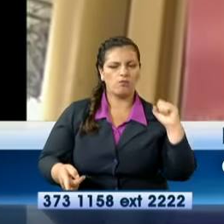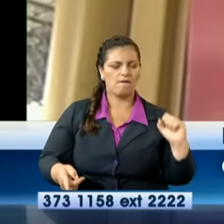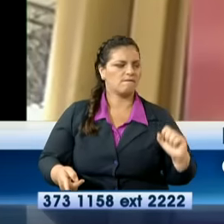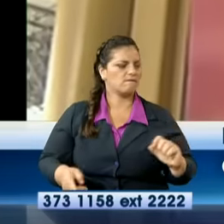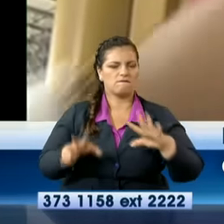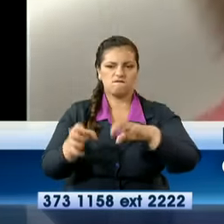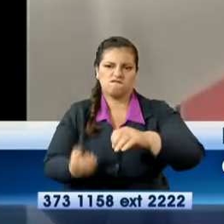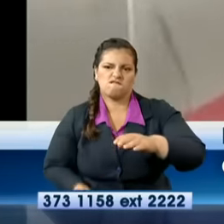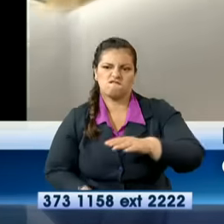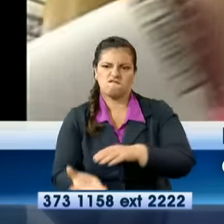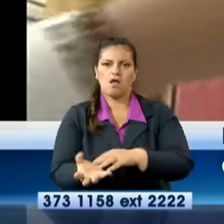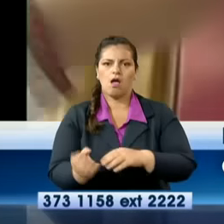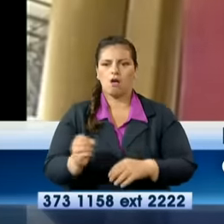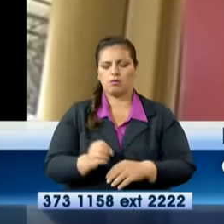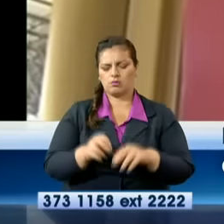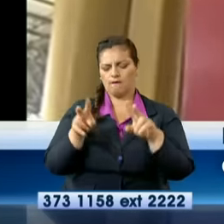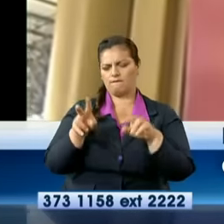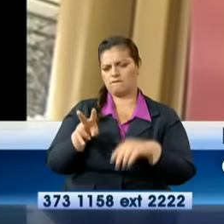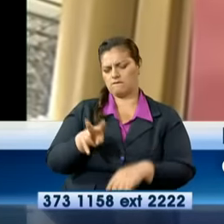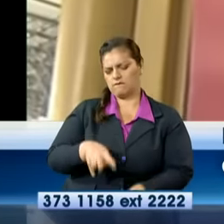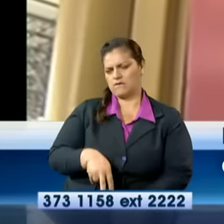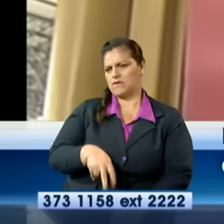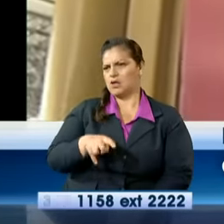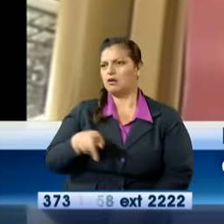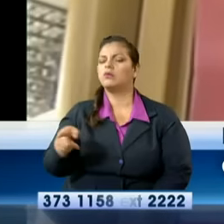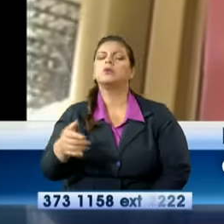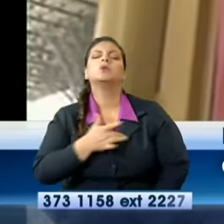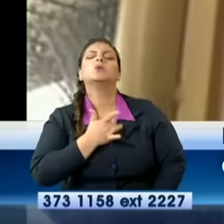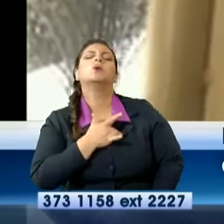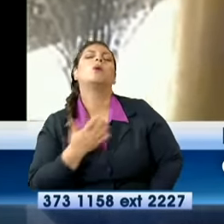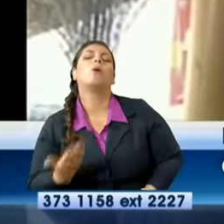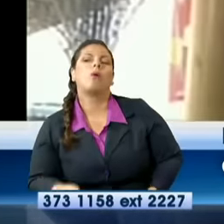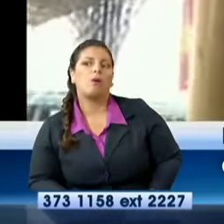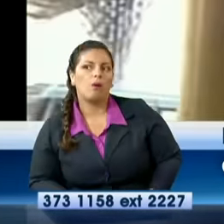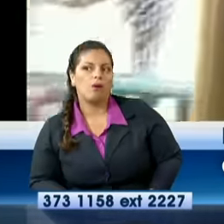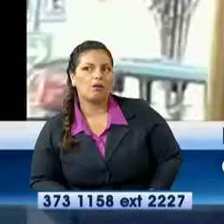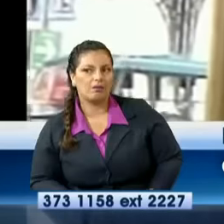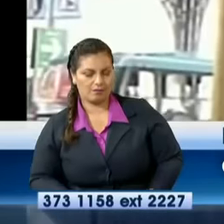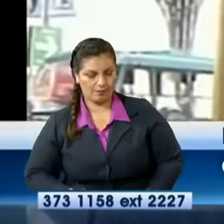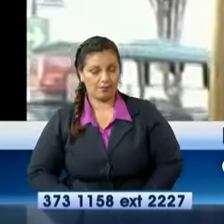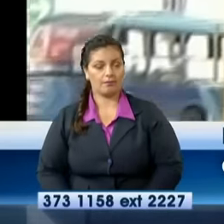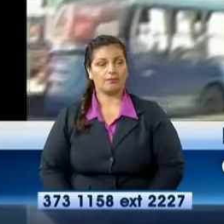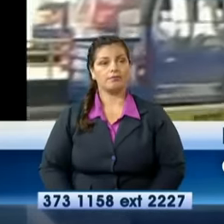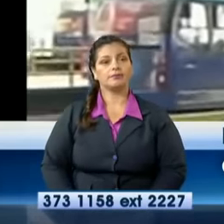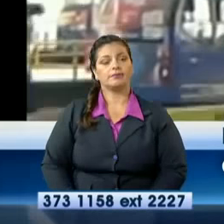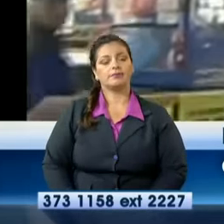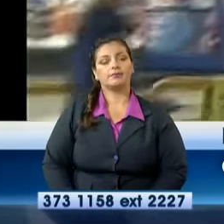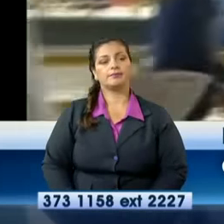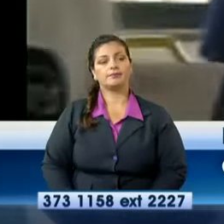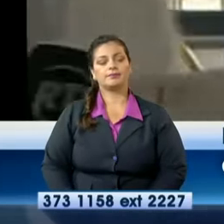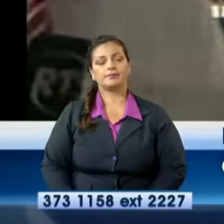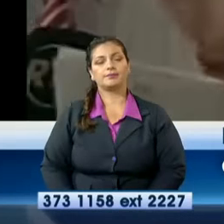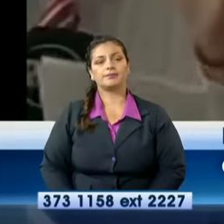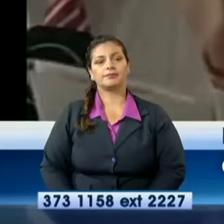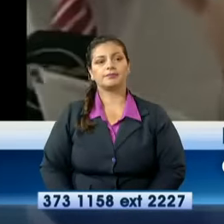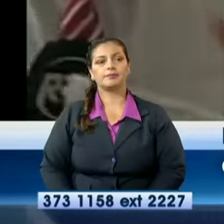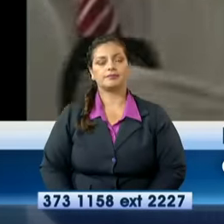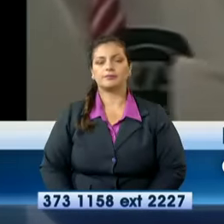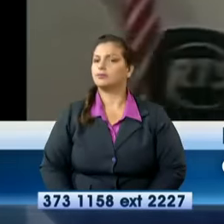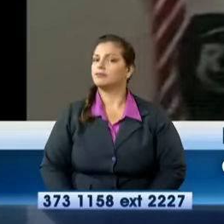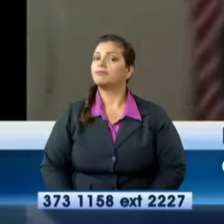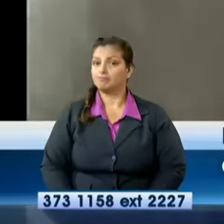actúen? Creo que en esta frase encierra un poco todo lo que va a conllevar la campaña Que No Te Toque. A no